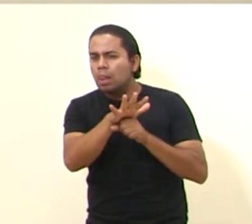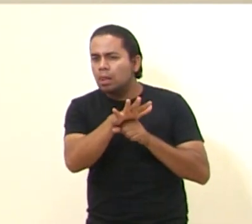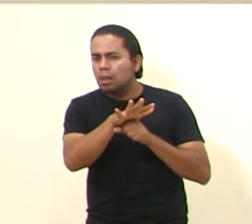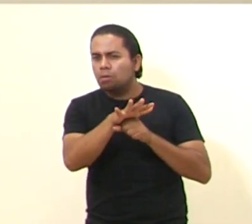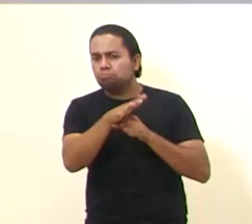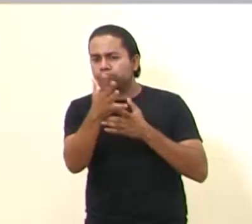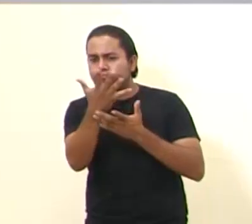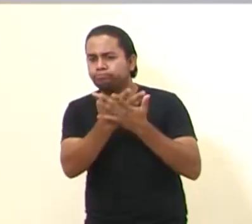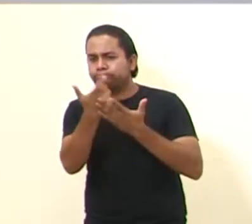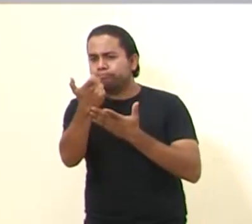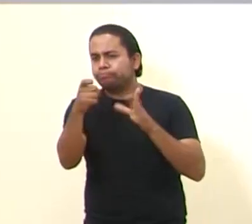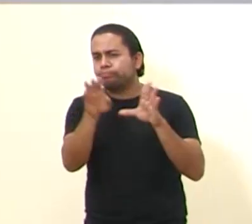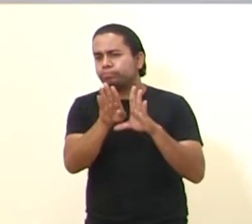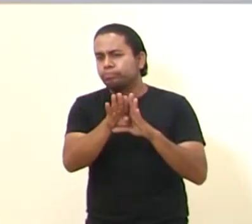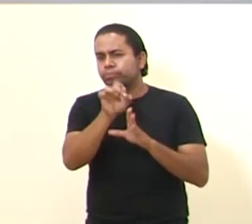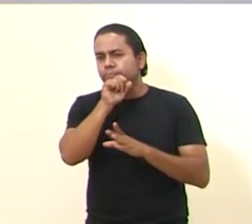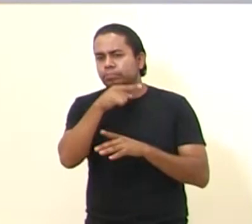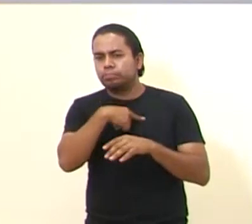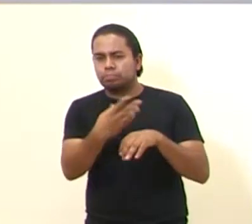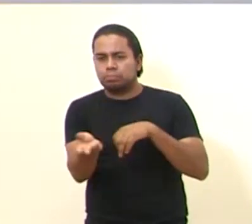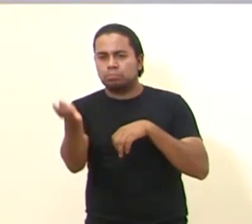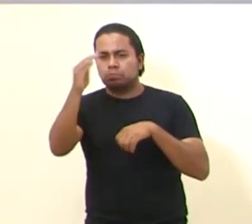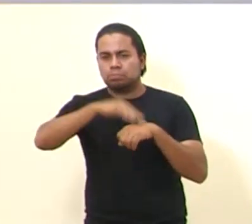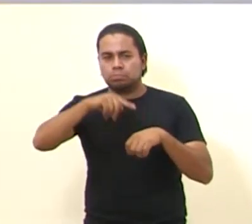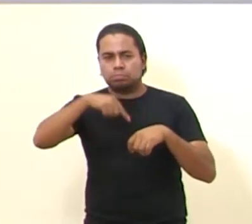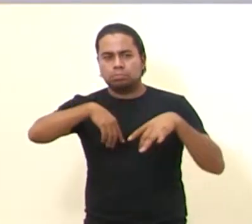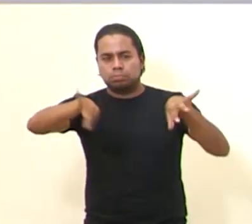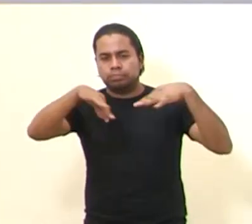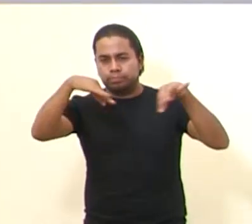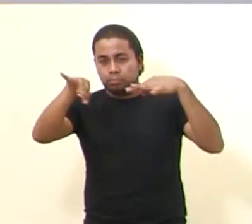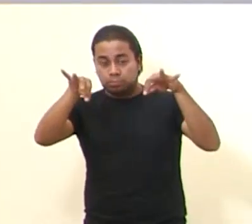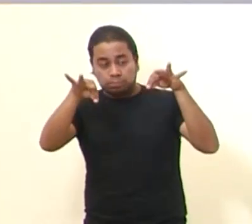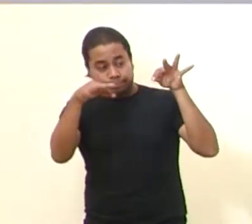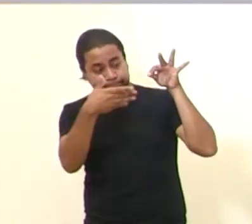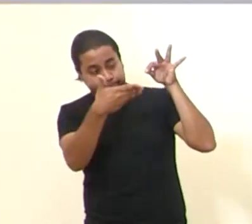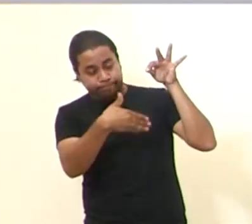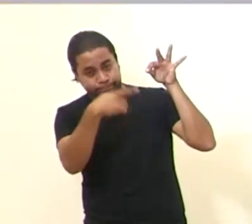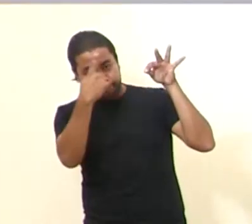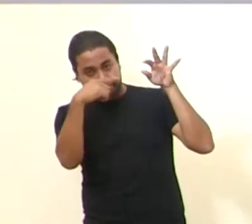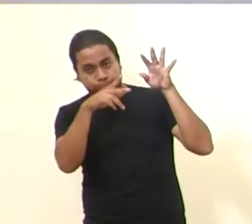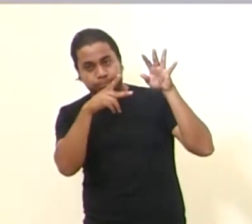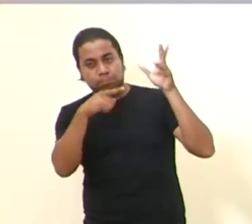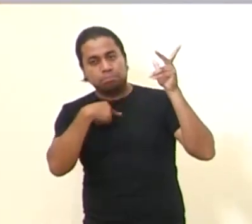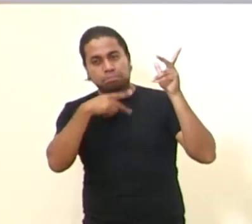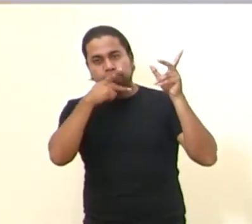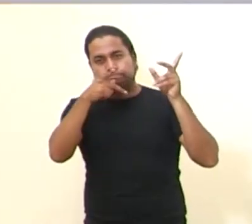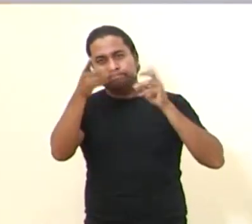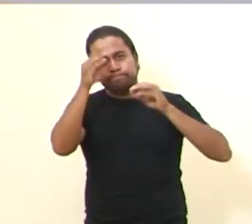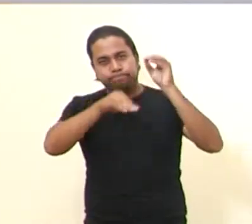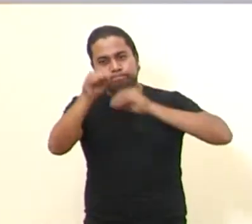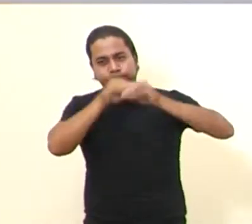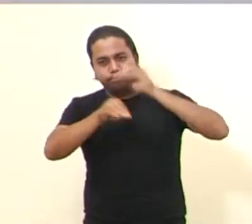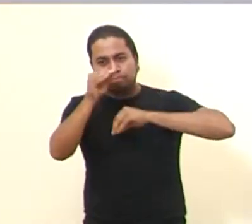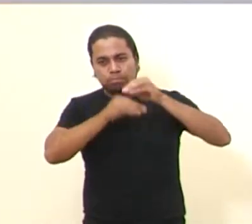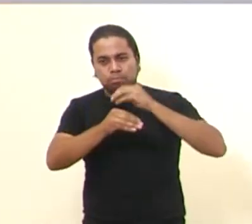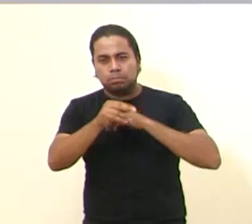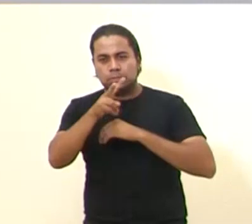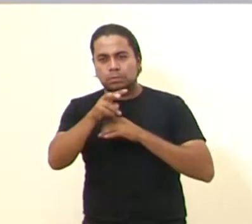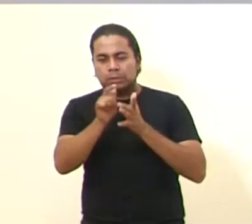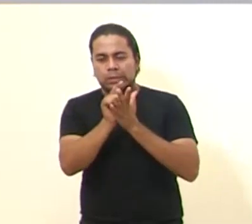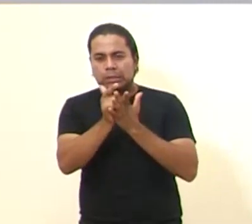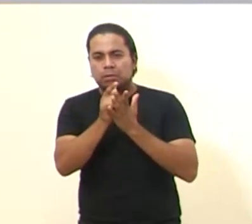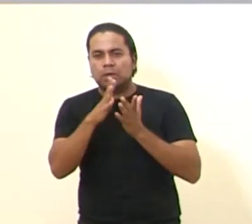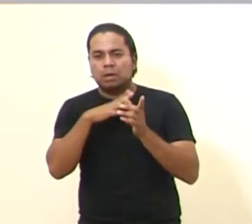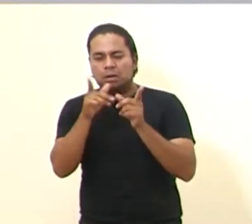Guabes. También lo hice en esta ficha de una manera parafraseada, ¿sí? La verdad es que el libro trae